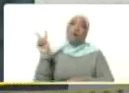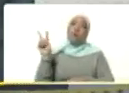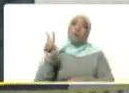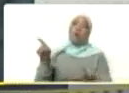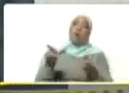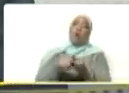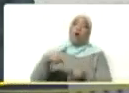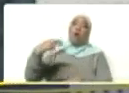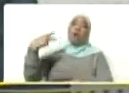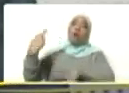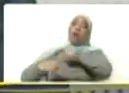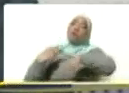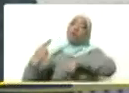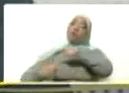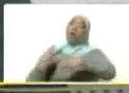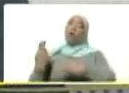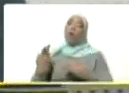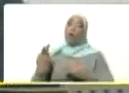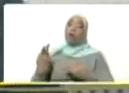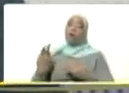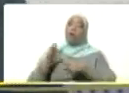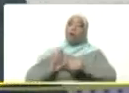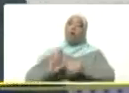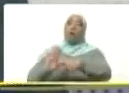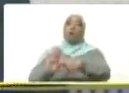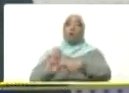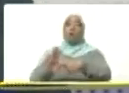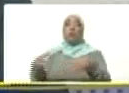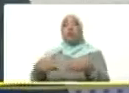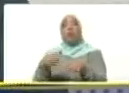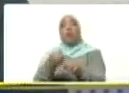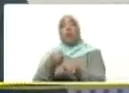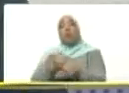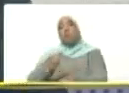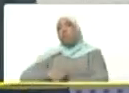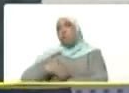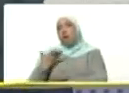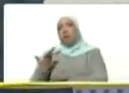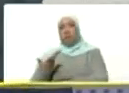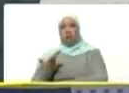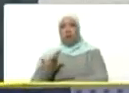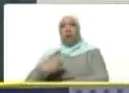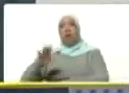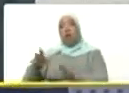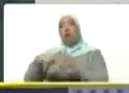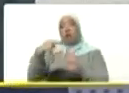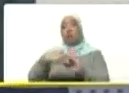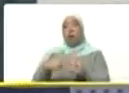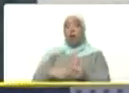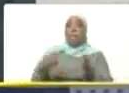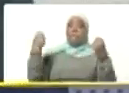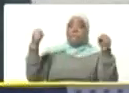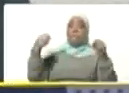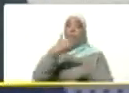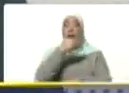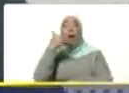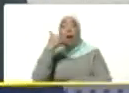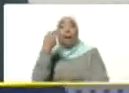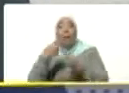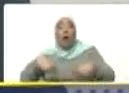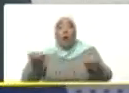Nicaragua revolucionarias. The fundamental tenets of the Charter of the United Nations, los principios esenciales de la Carta de las Naciones